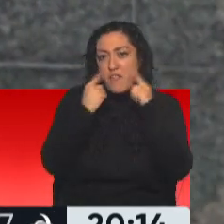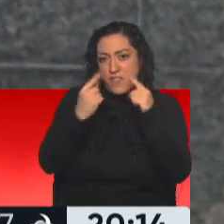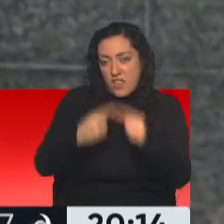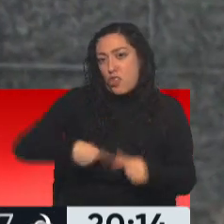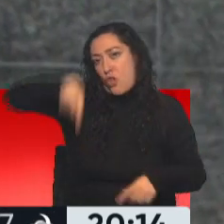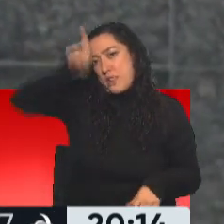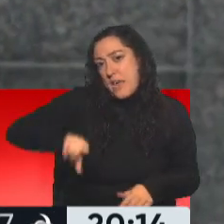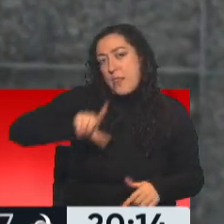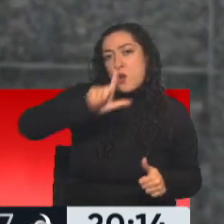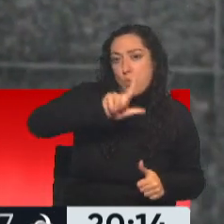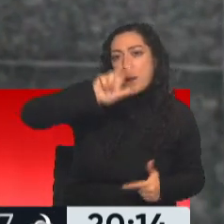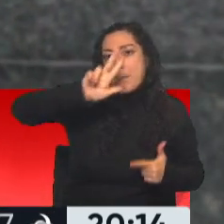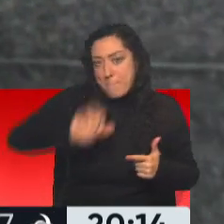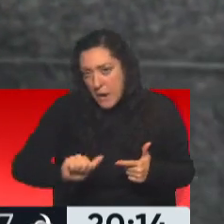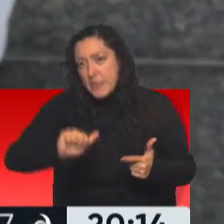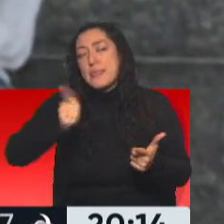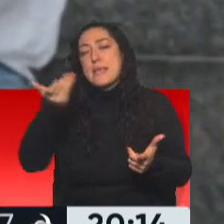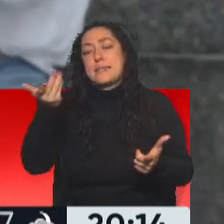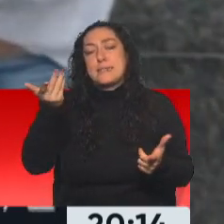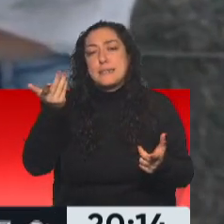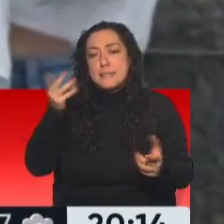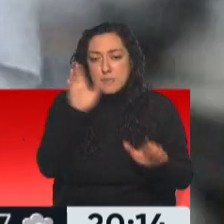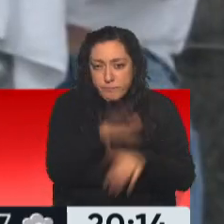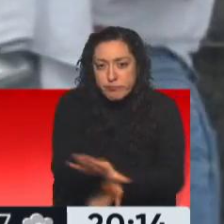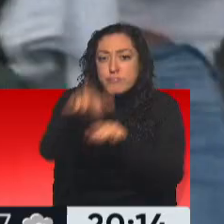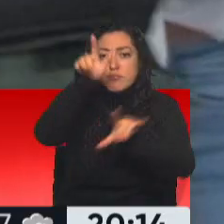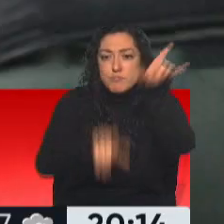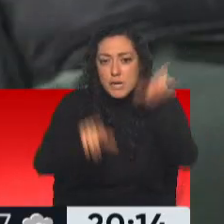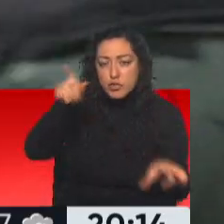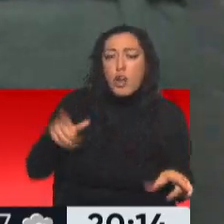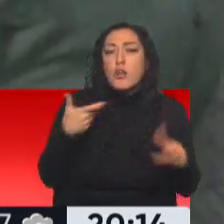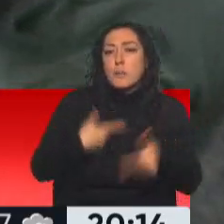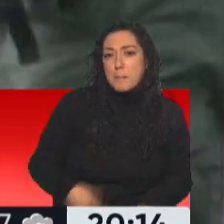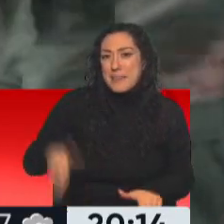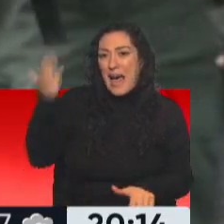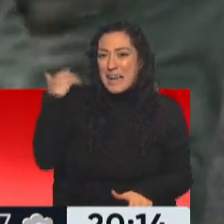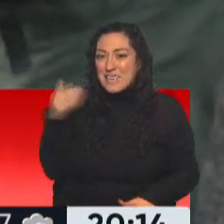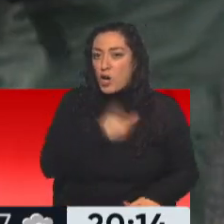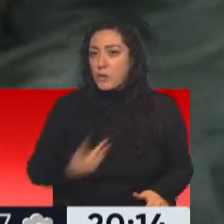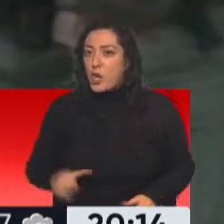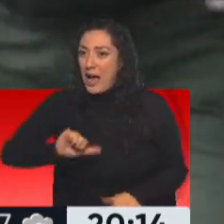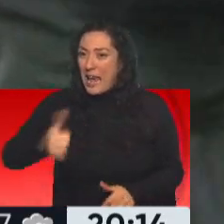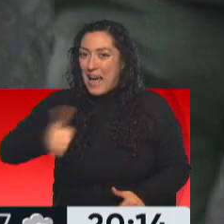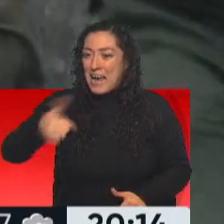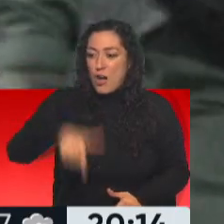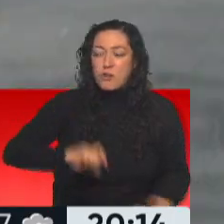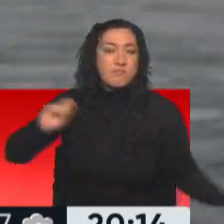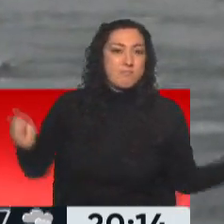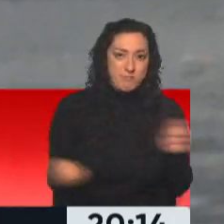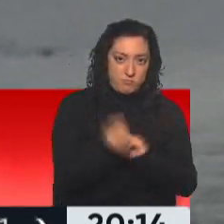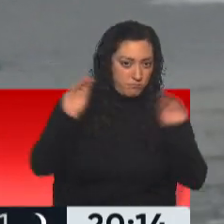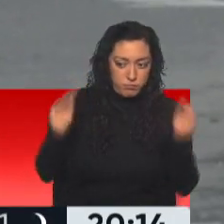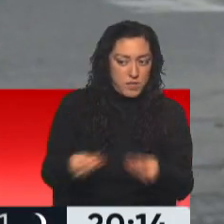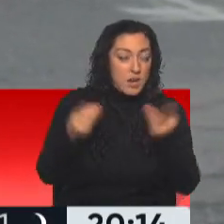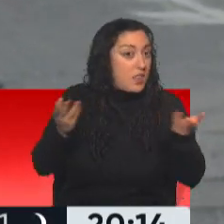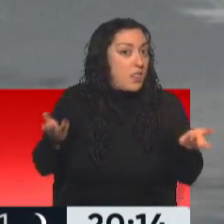lunes, todo el día martes, manifestaciones populares en los sectores en donde usualmente ganaba el oficialismo, y